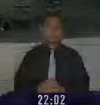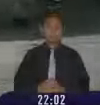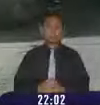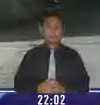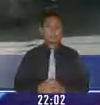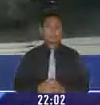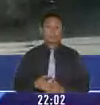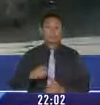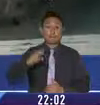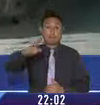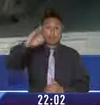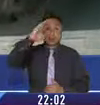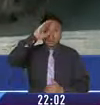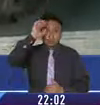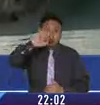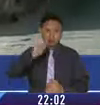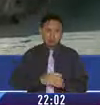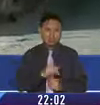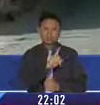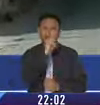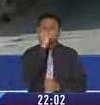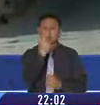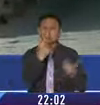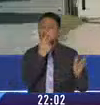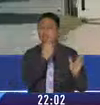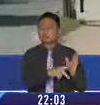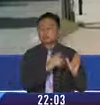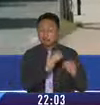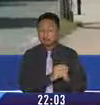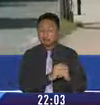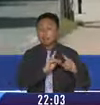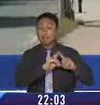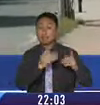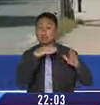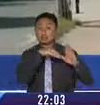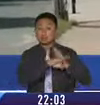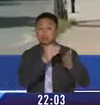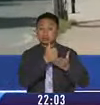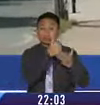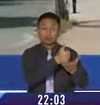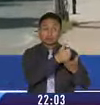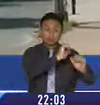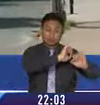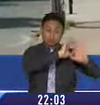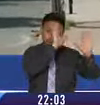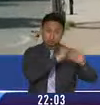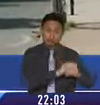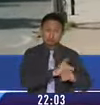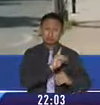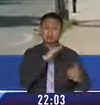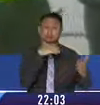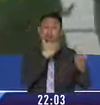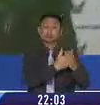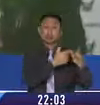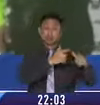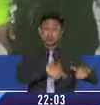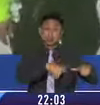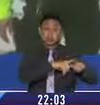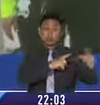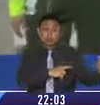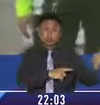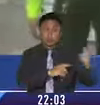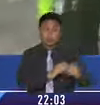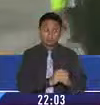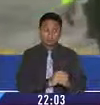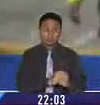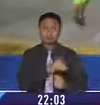la policía tampoco tiene muy claro cómo pasaron las cosas pero inglés el auxilio en horas de la madrugada asistió a la dirección entregada y yo